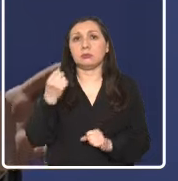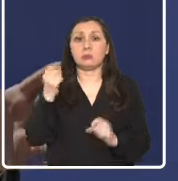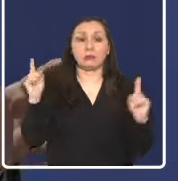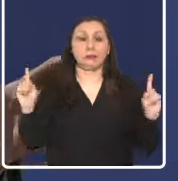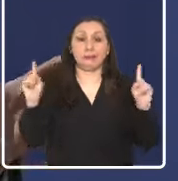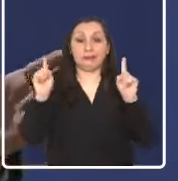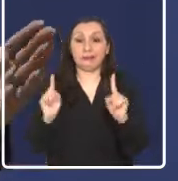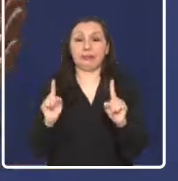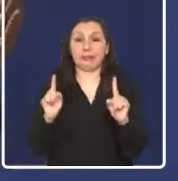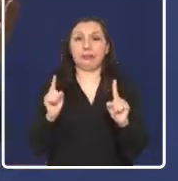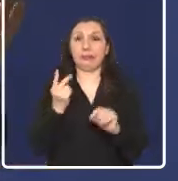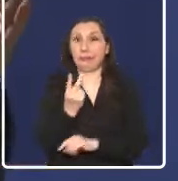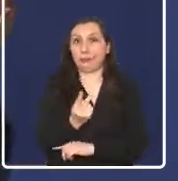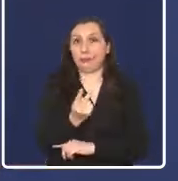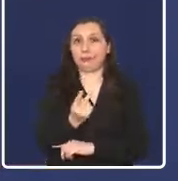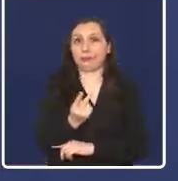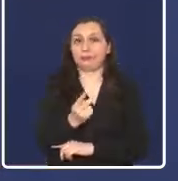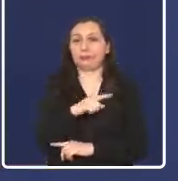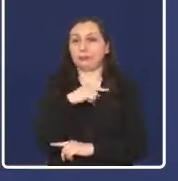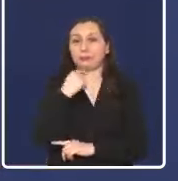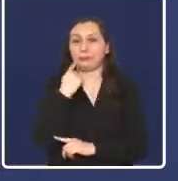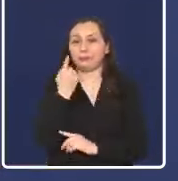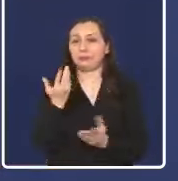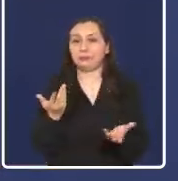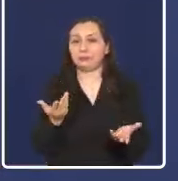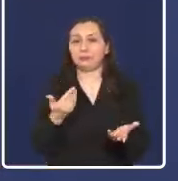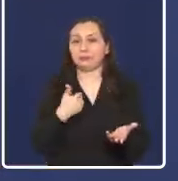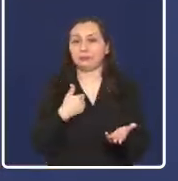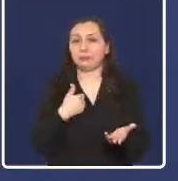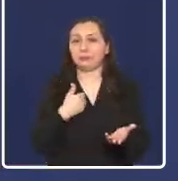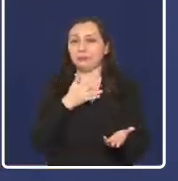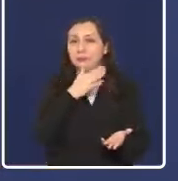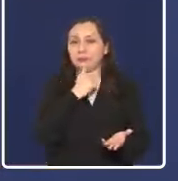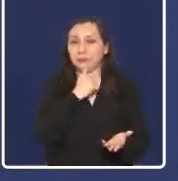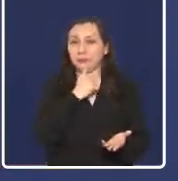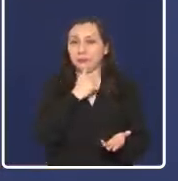personas. Entonces... no tengo...